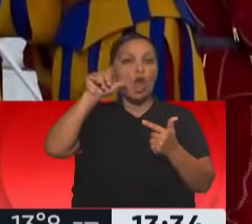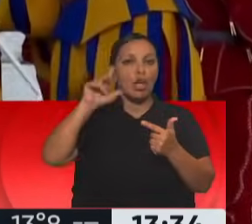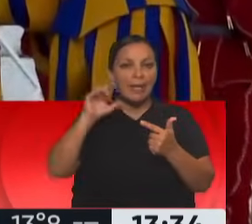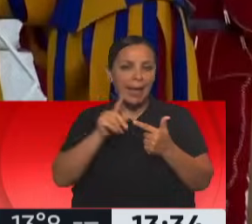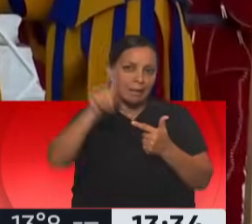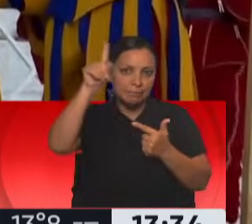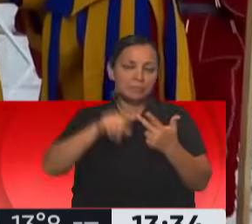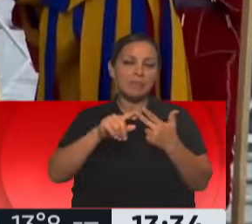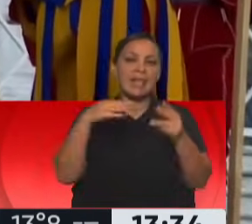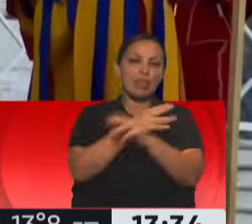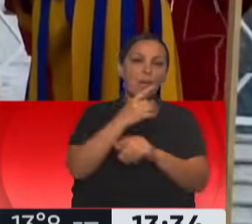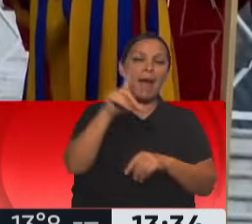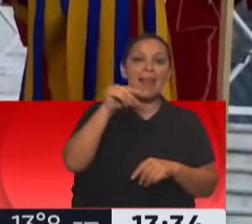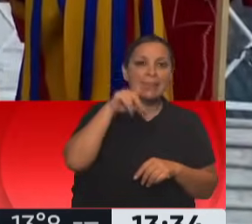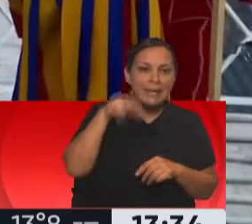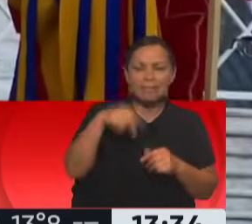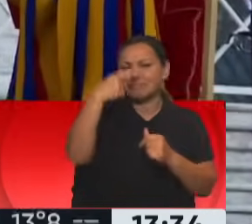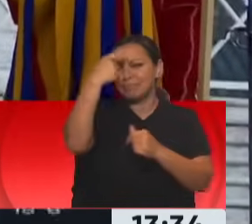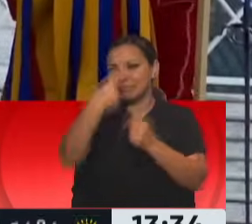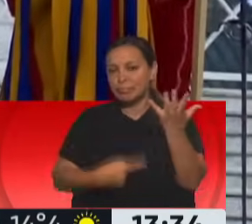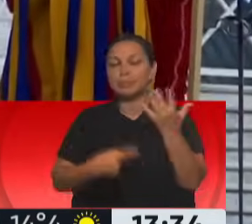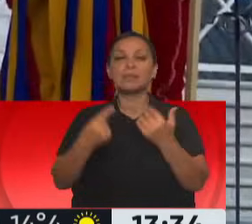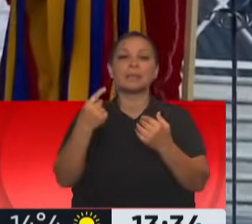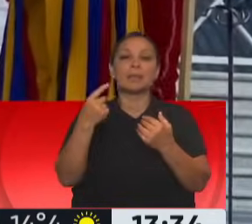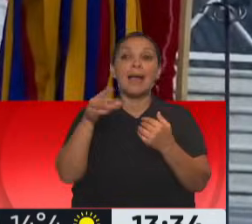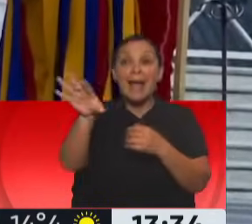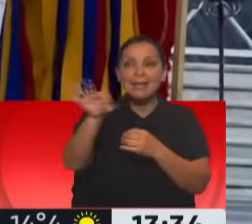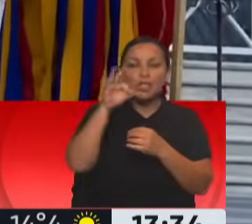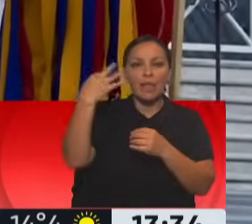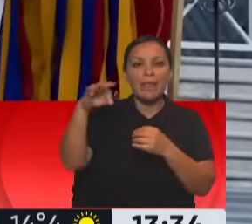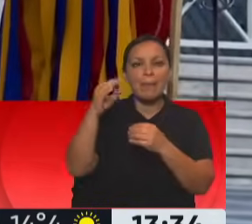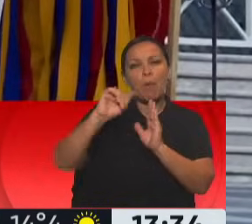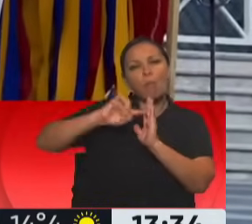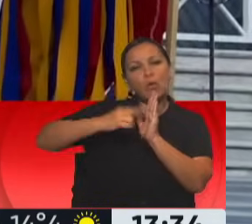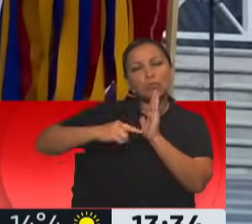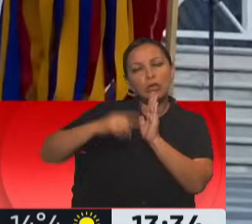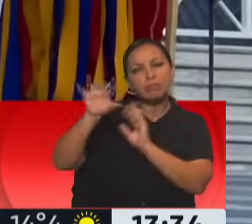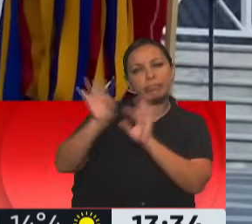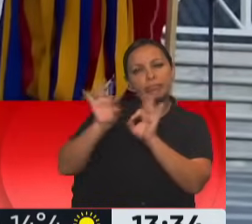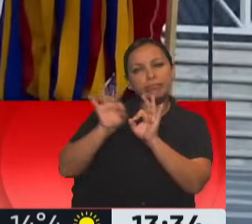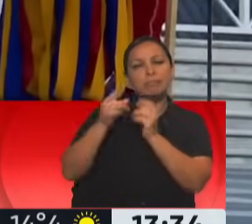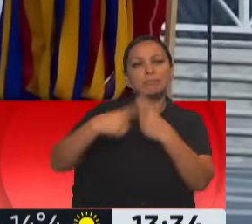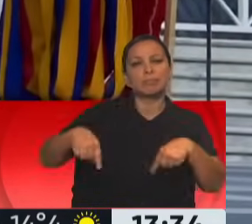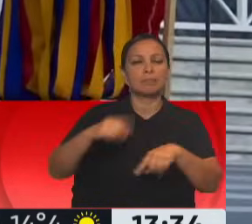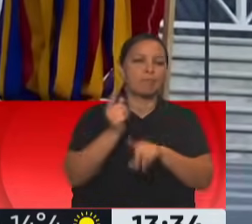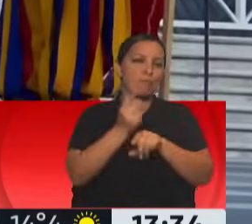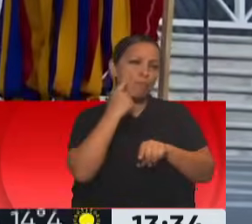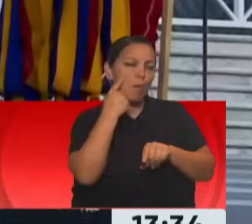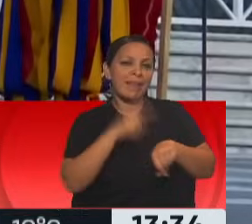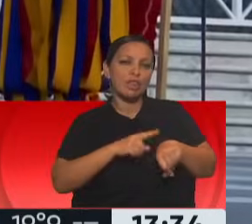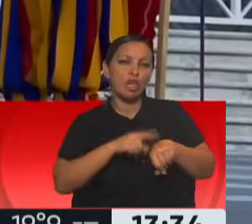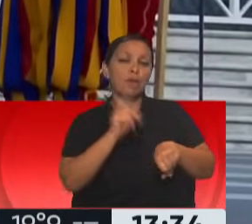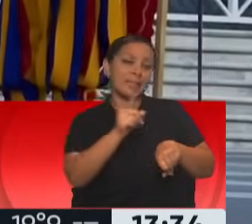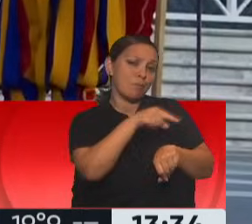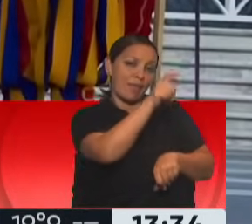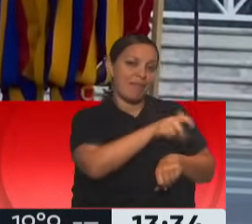idiomas, latín. La elección incluye muchísimas variables que habrán sido estudiadas desde el momento en que Francisco partió, pero